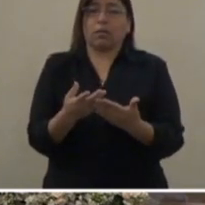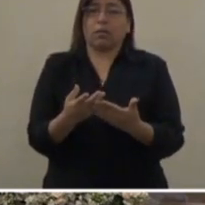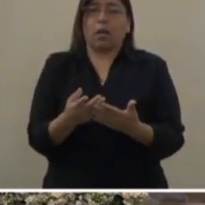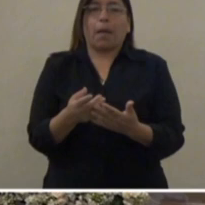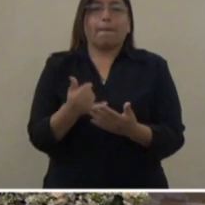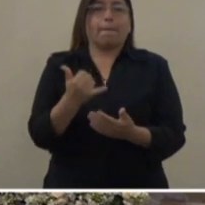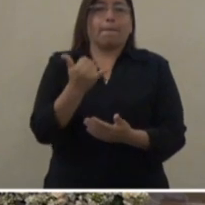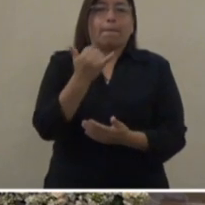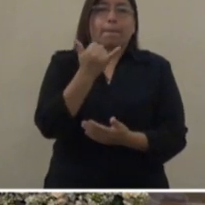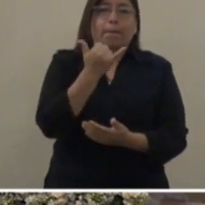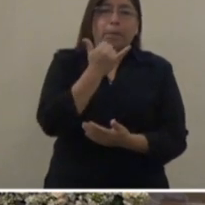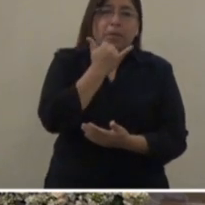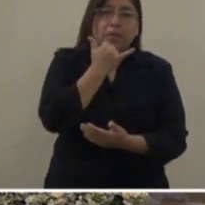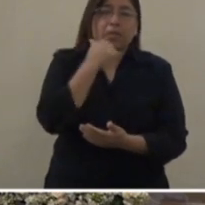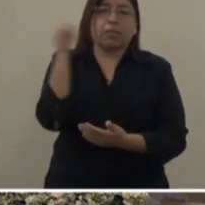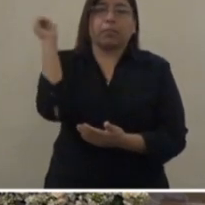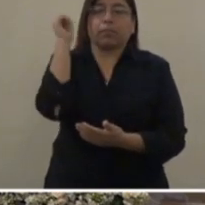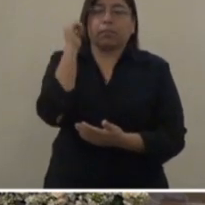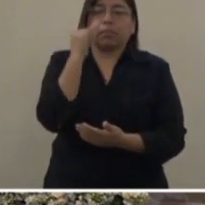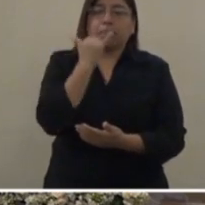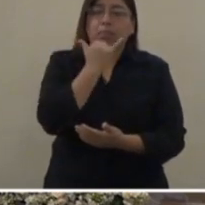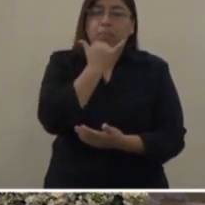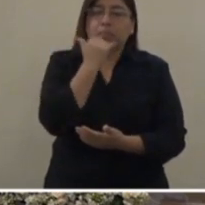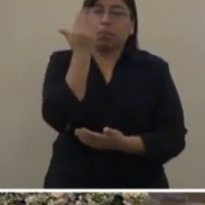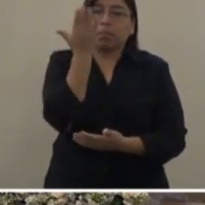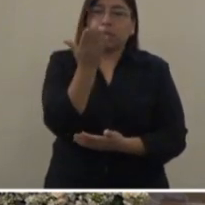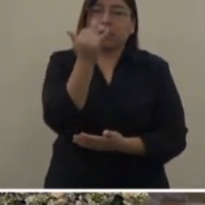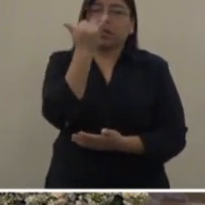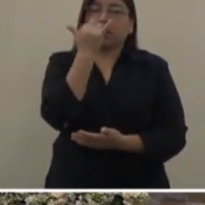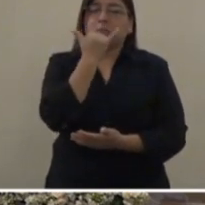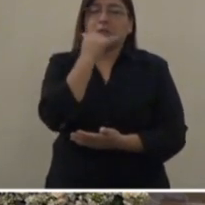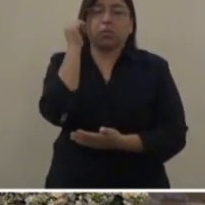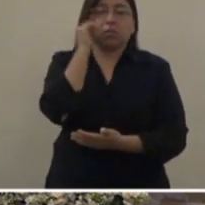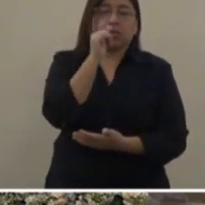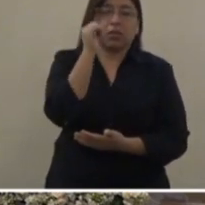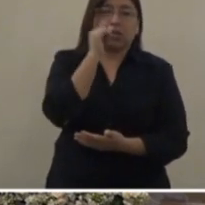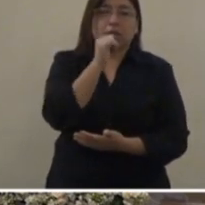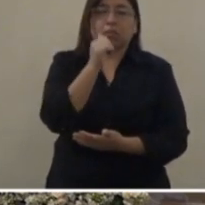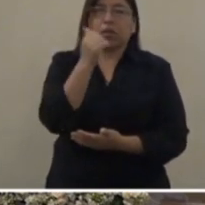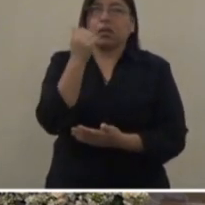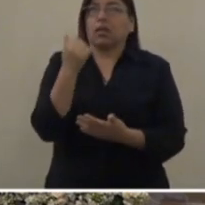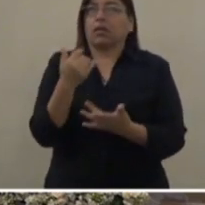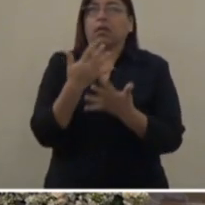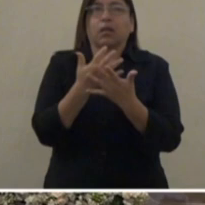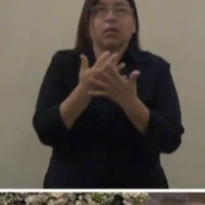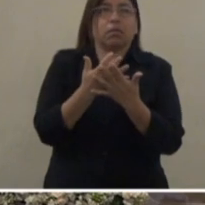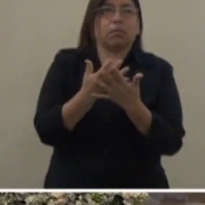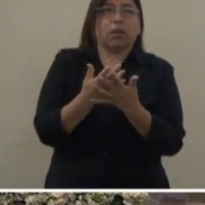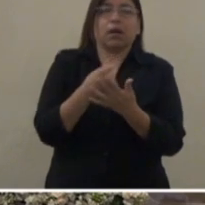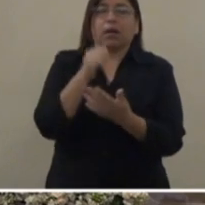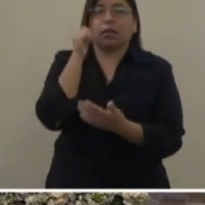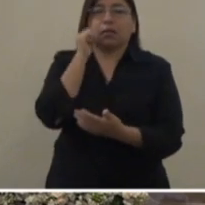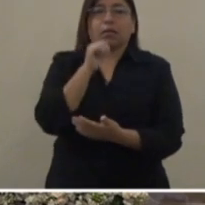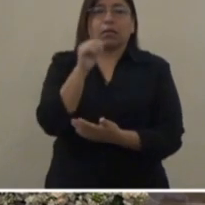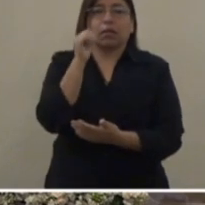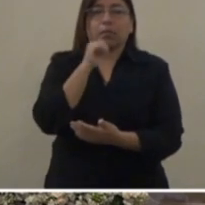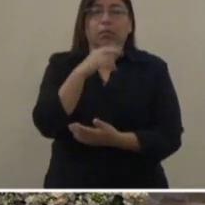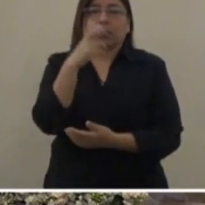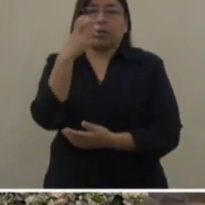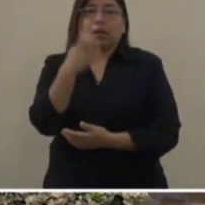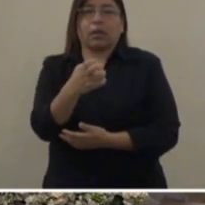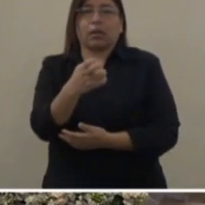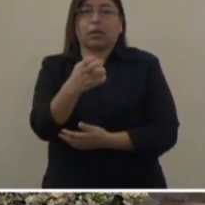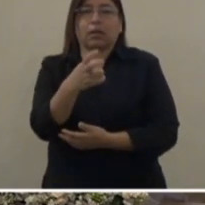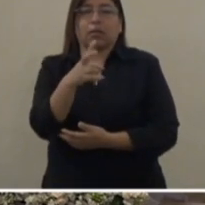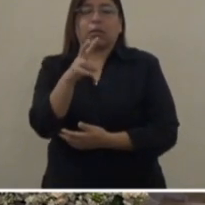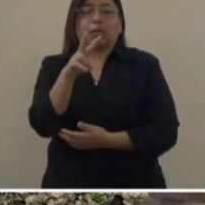disculpa sin límites, espera sin límites. Eso es lo que